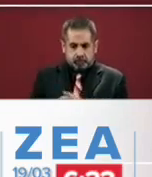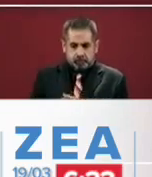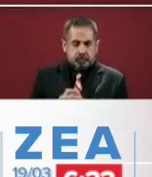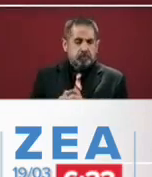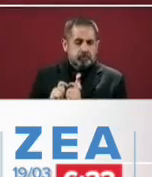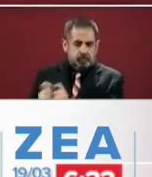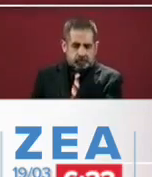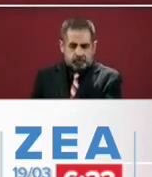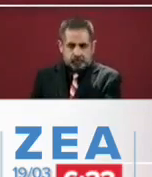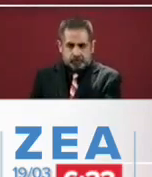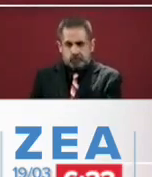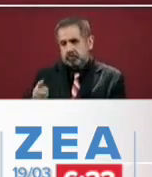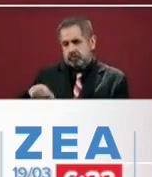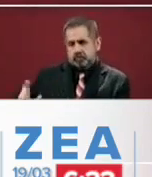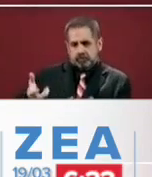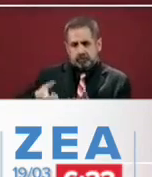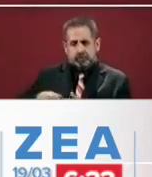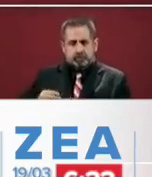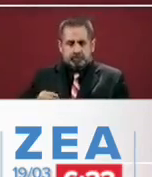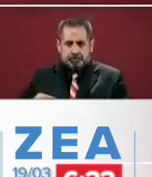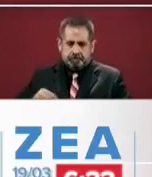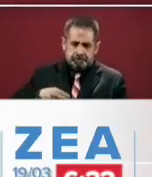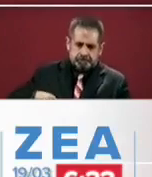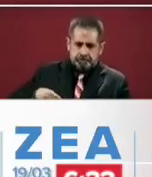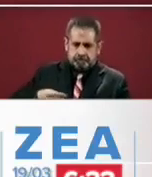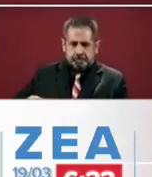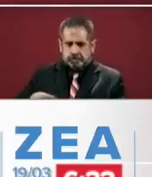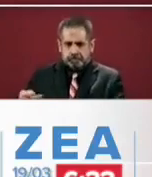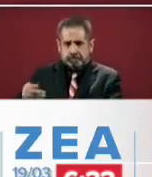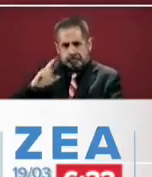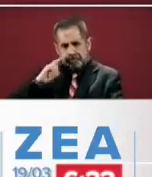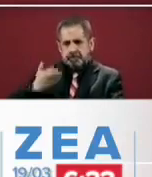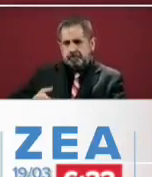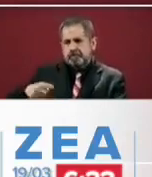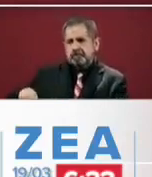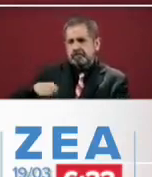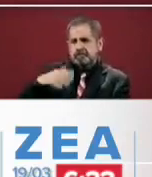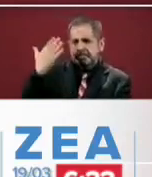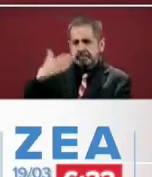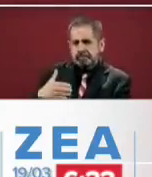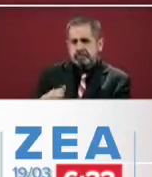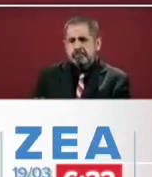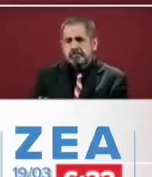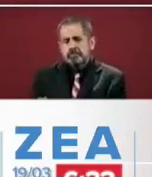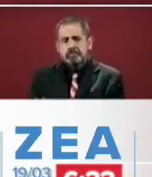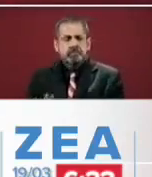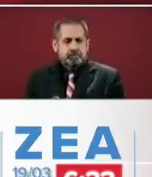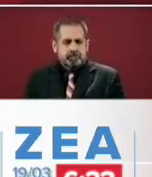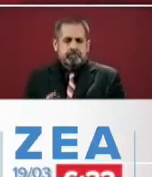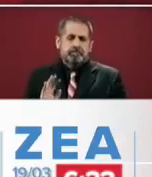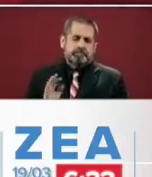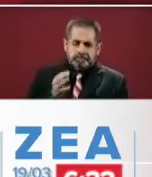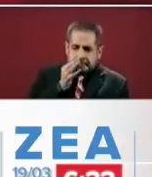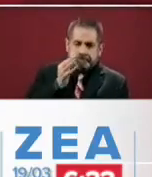y ya ellos son gente muy responsable, pero de todas maneras no